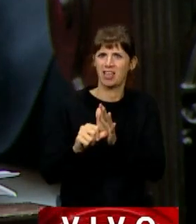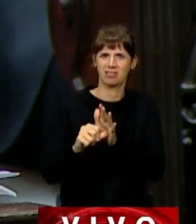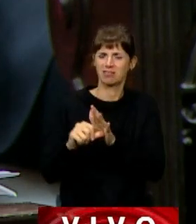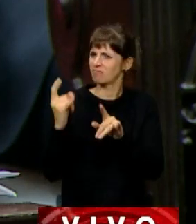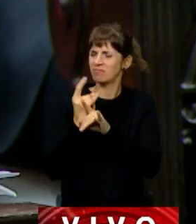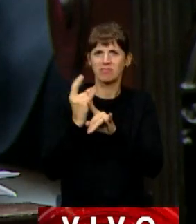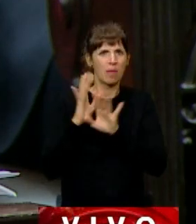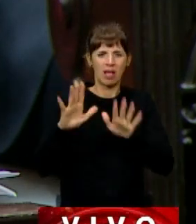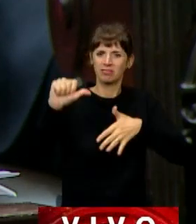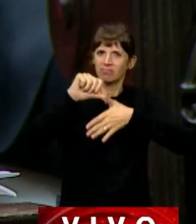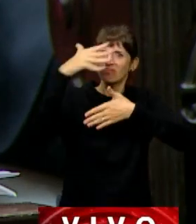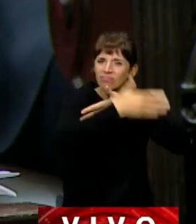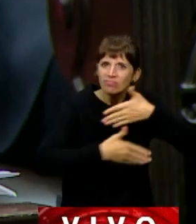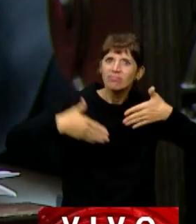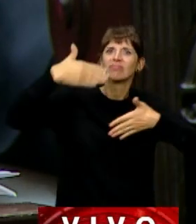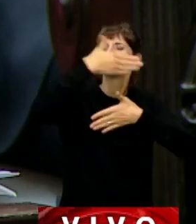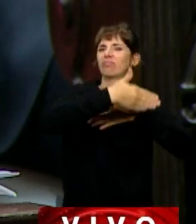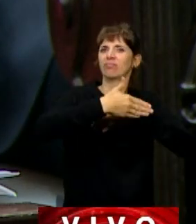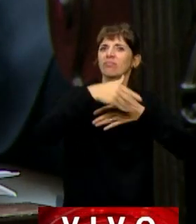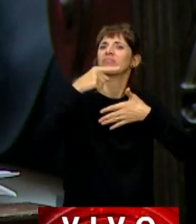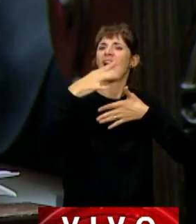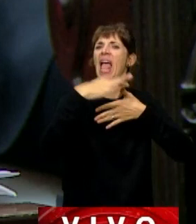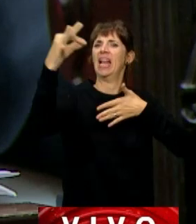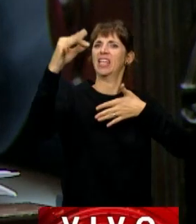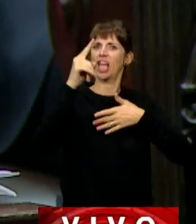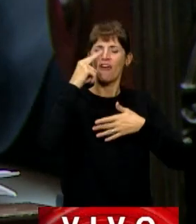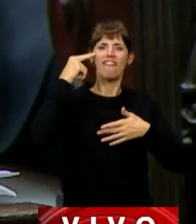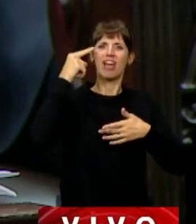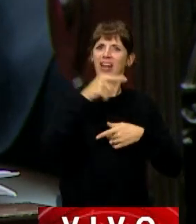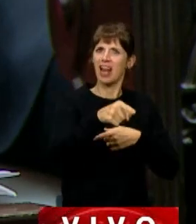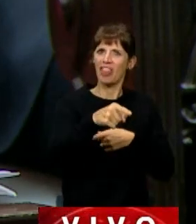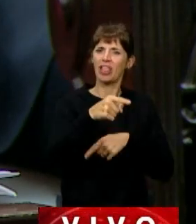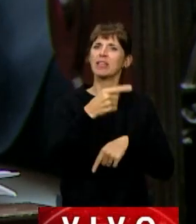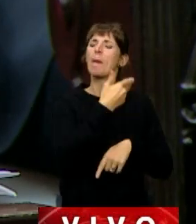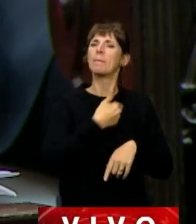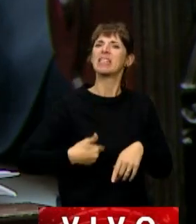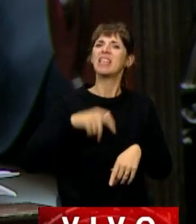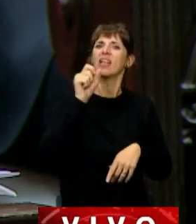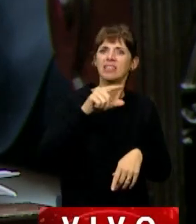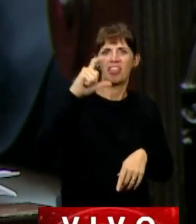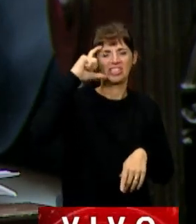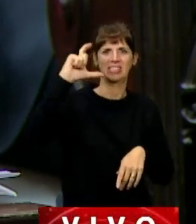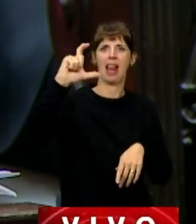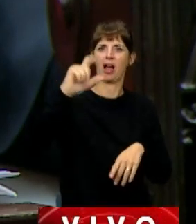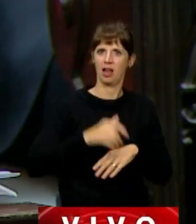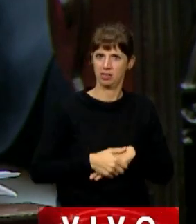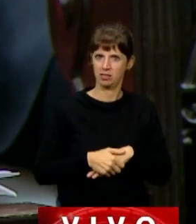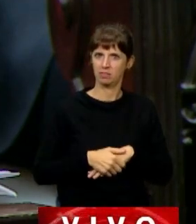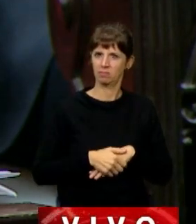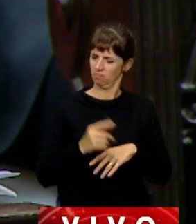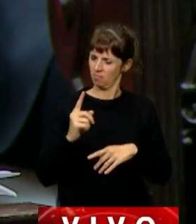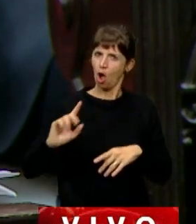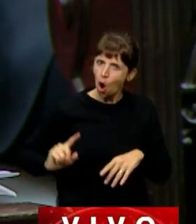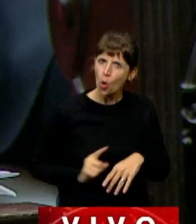Los países latinoamericanos y el Caribe lo eligieron a Alberto Fernández, presidente de la CELAC. Con orgullo